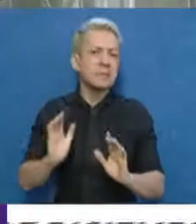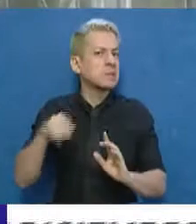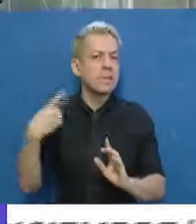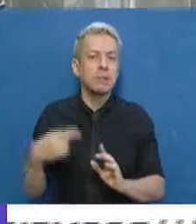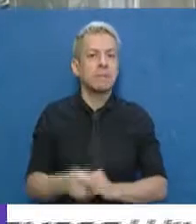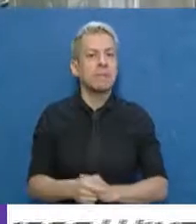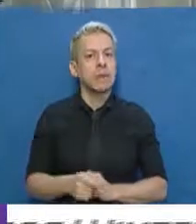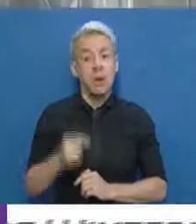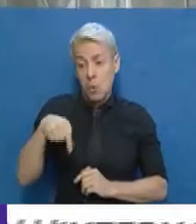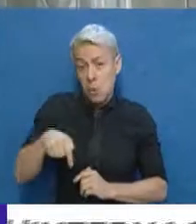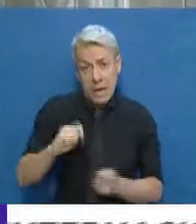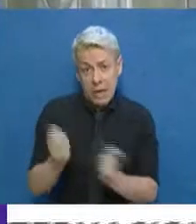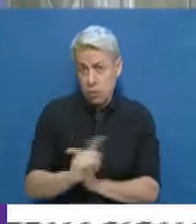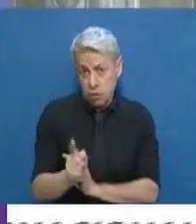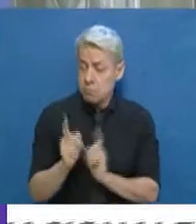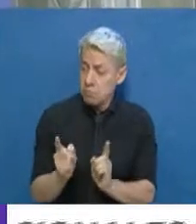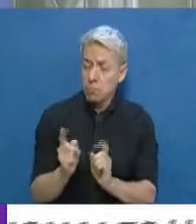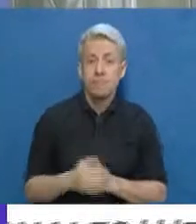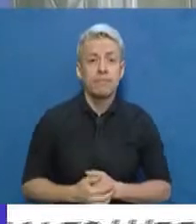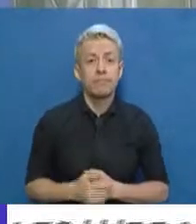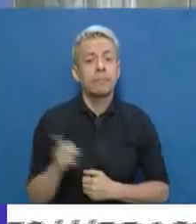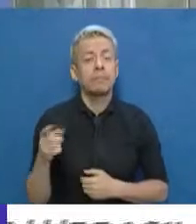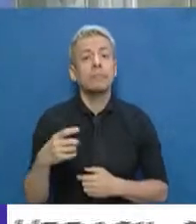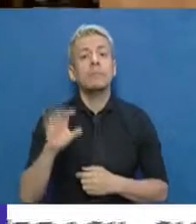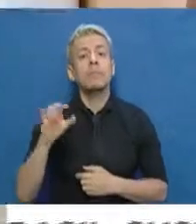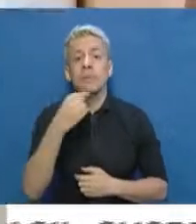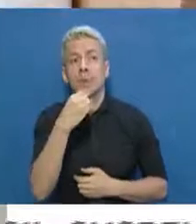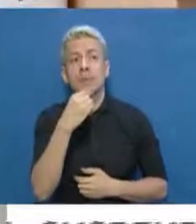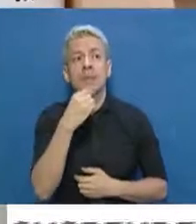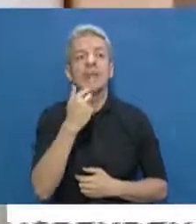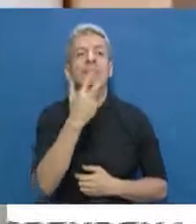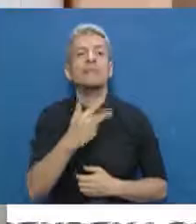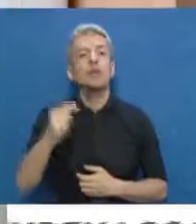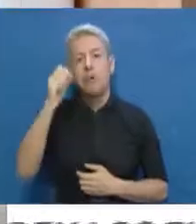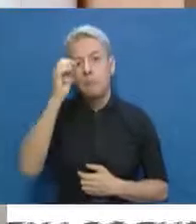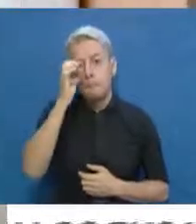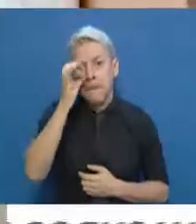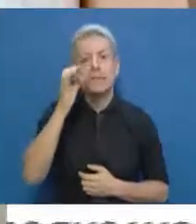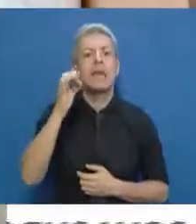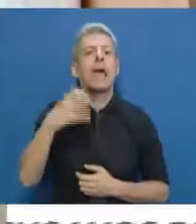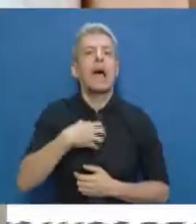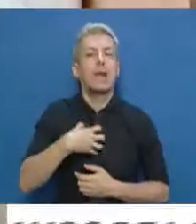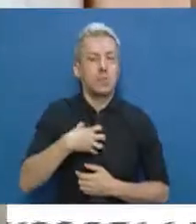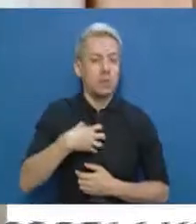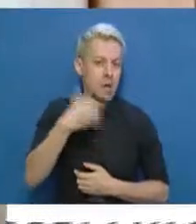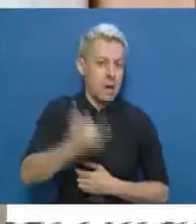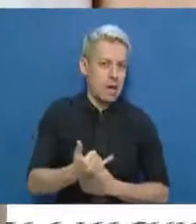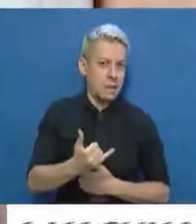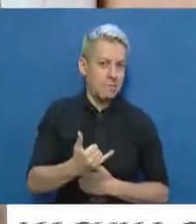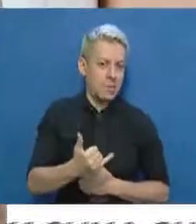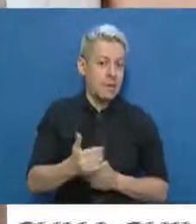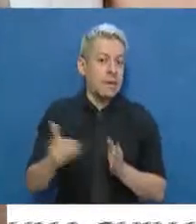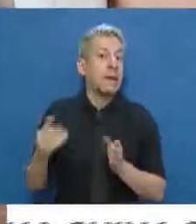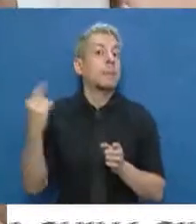Y no ha cambiado ahora tampoco. Hoy tenemos en la provincia de Mendoza 320 alumnos, son los que están volviendo en esta primera etapa,